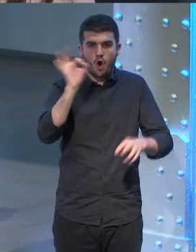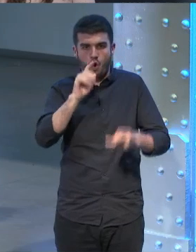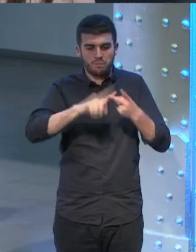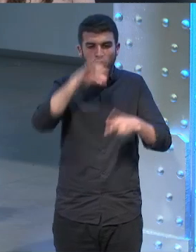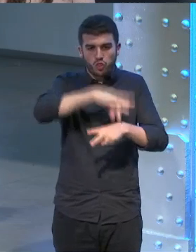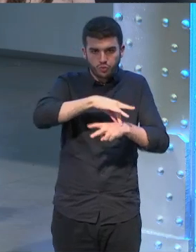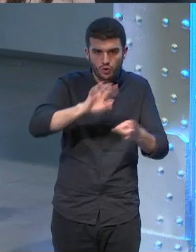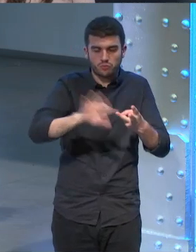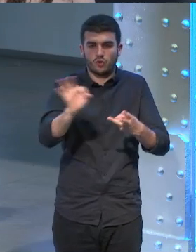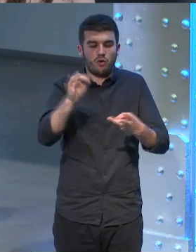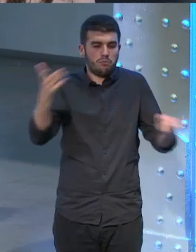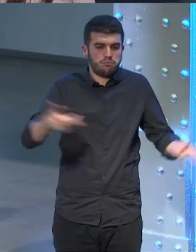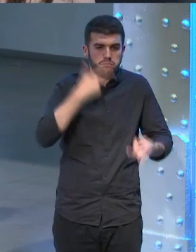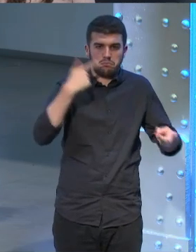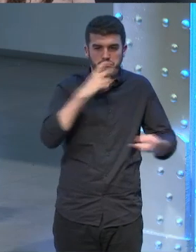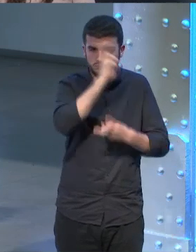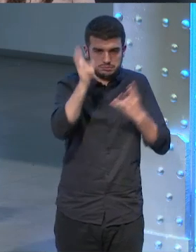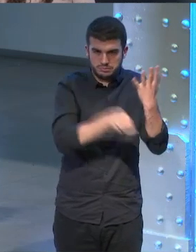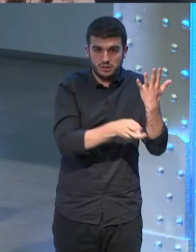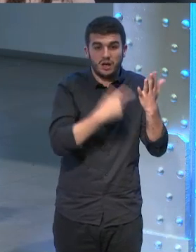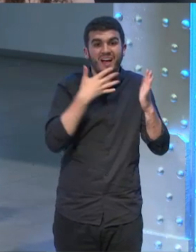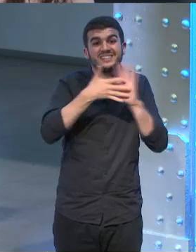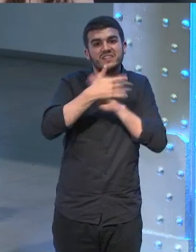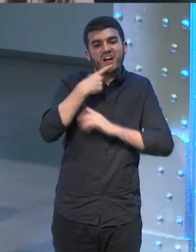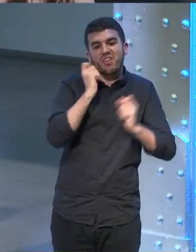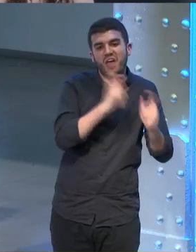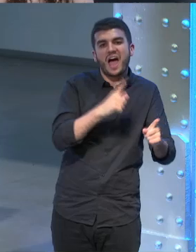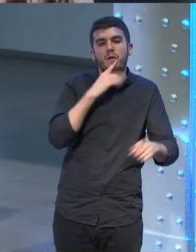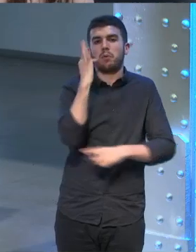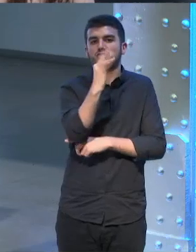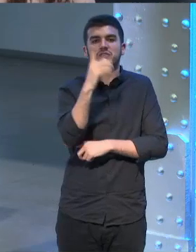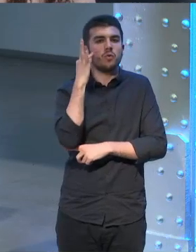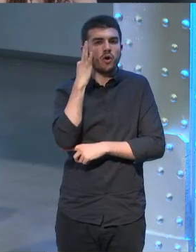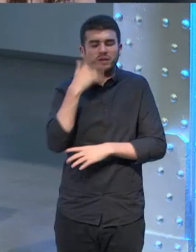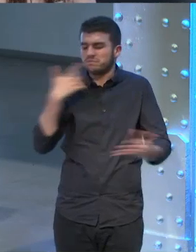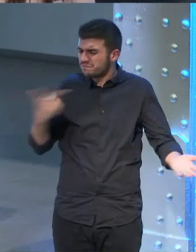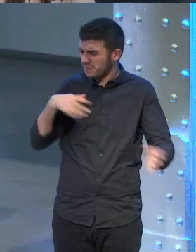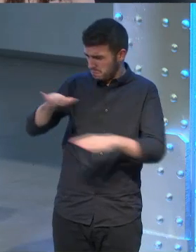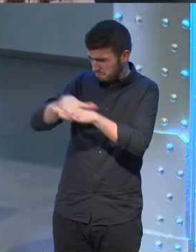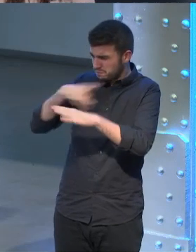sea médico, es una ventaja para la mujer. ¿Cómo explicáis